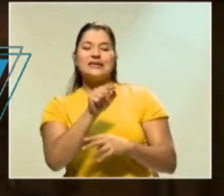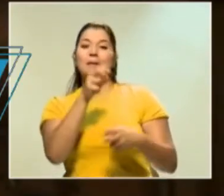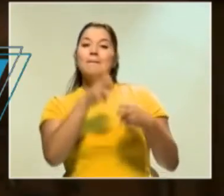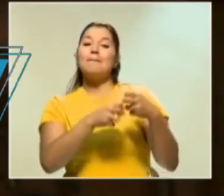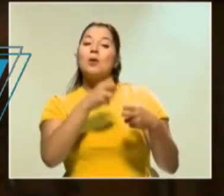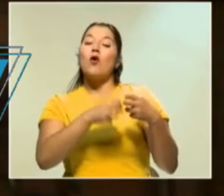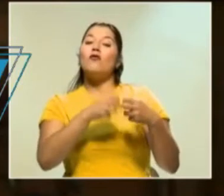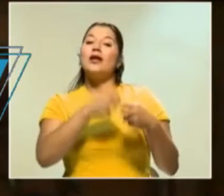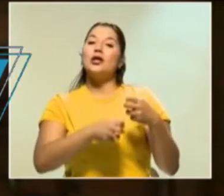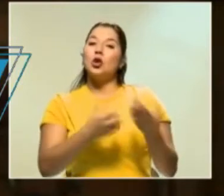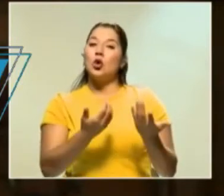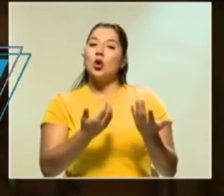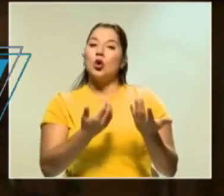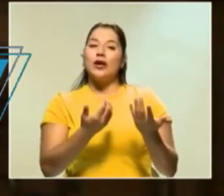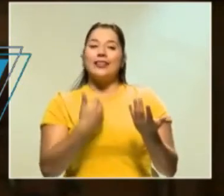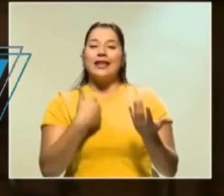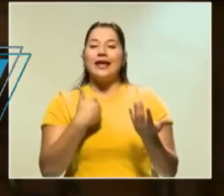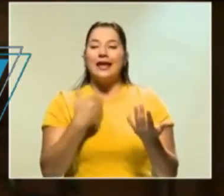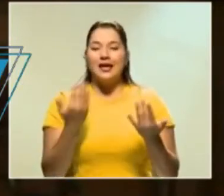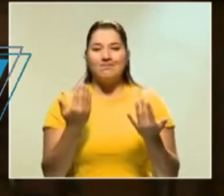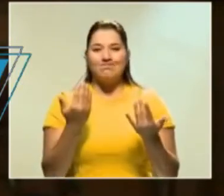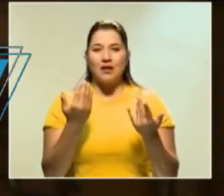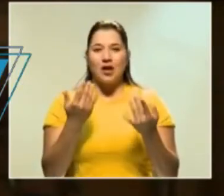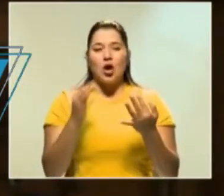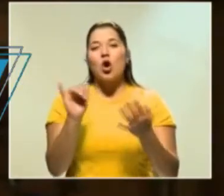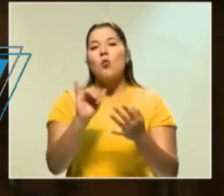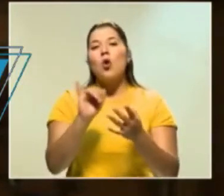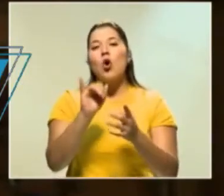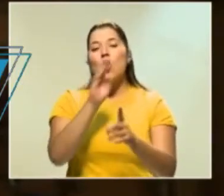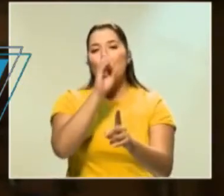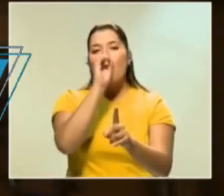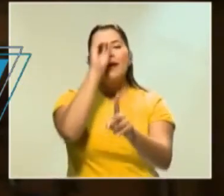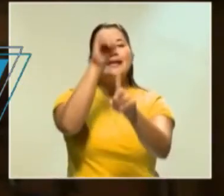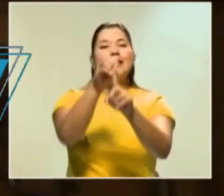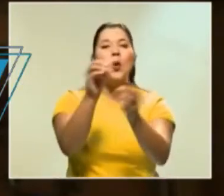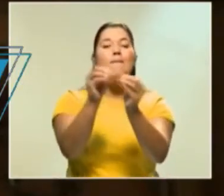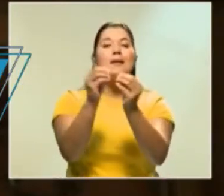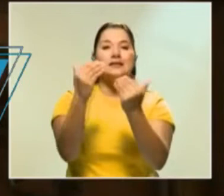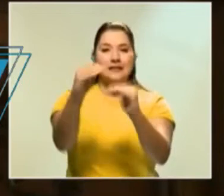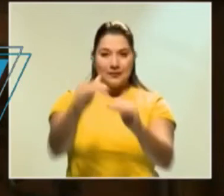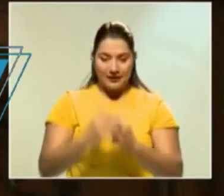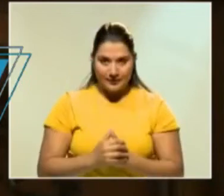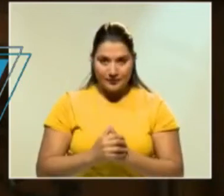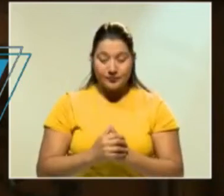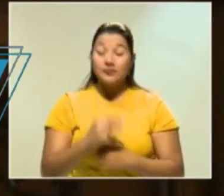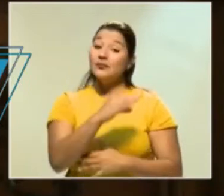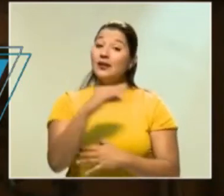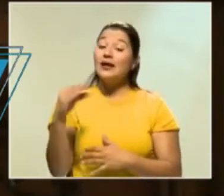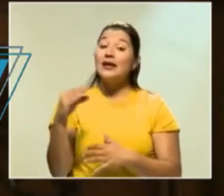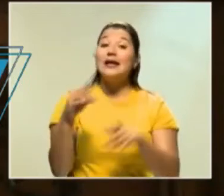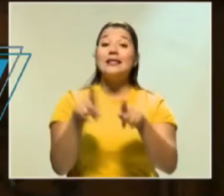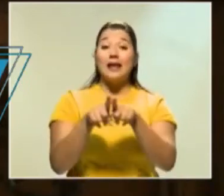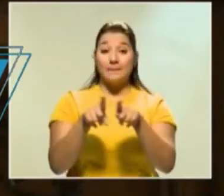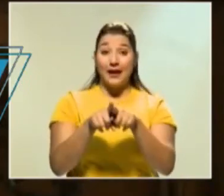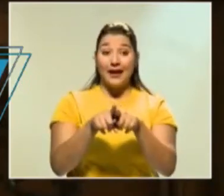tiene alcances limitados. También está contribuyendo a atizarlo la competencia electoral